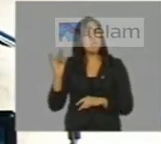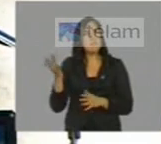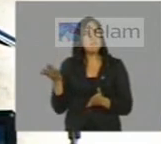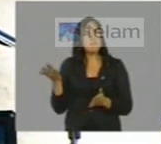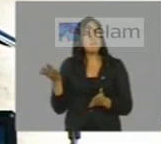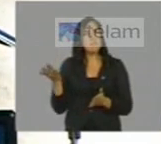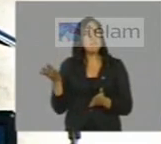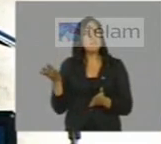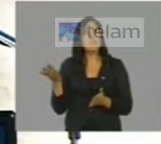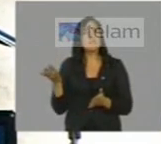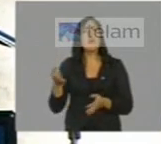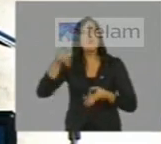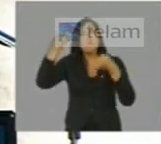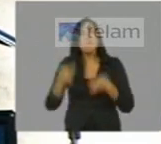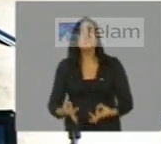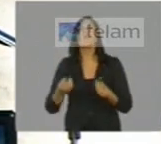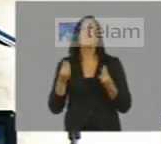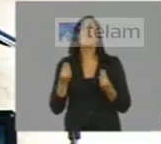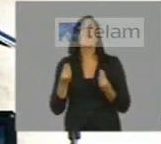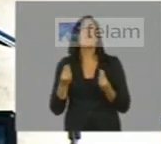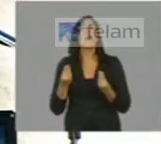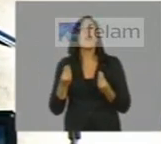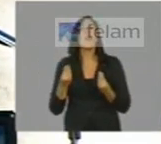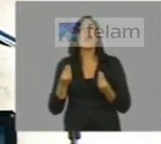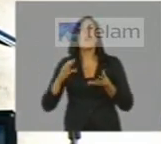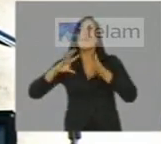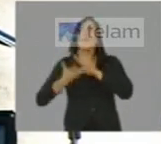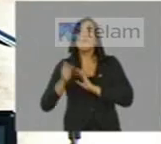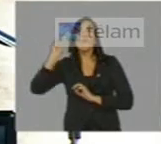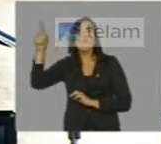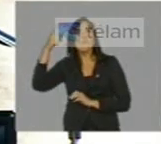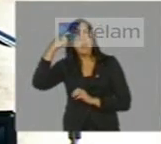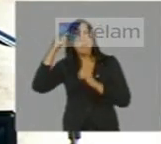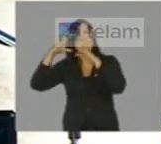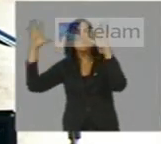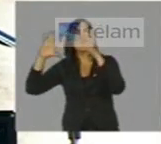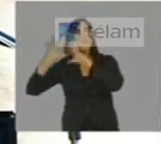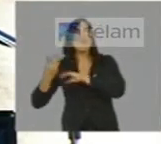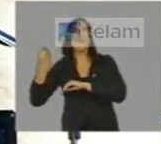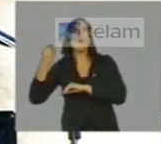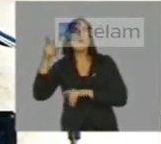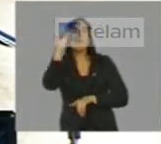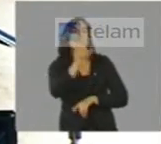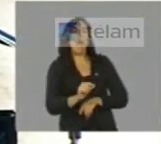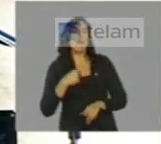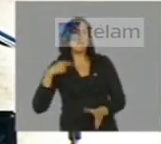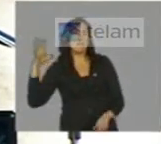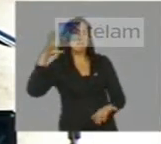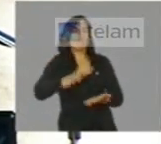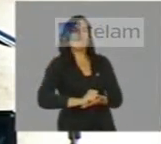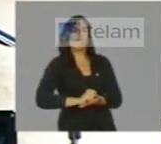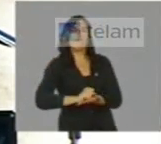o cuál es el modelo de dominio que se quiere tener sobre los países? Ya no es